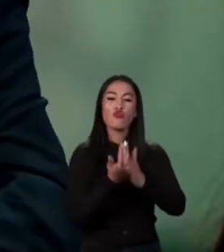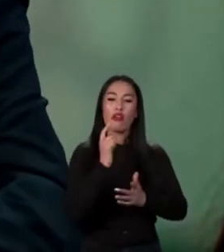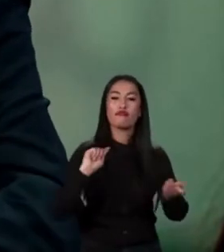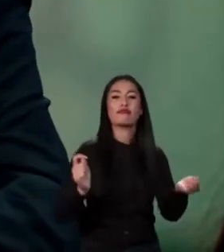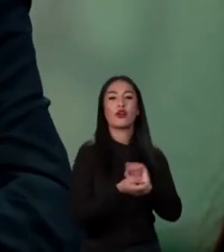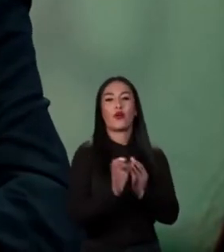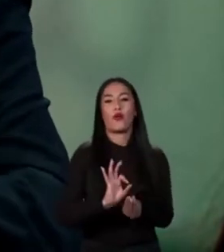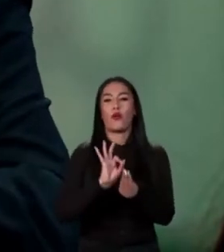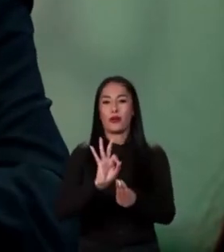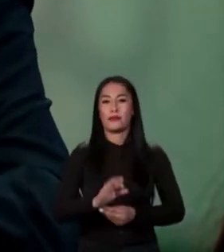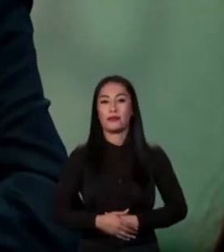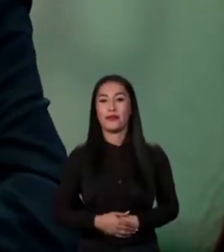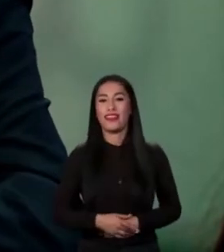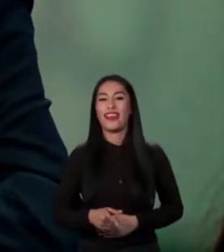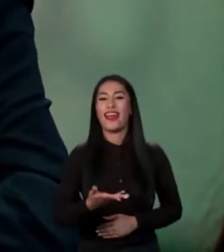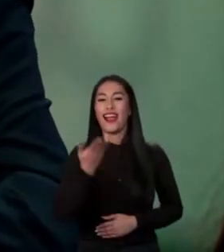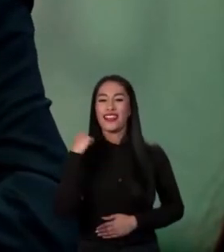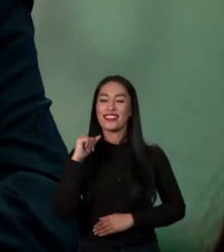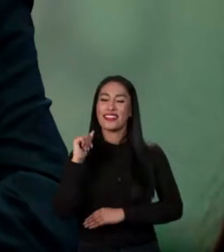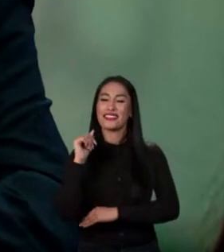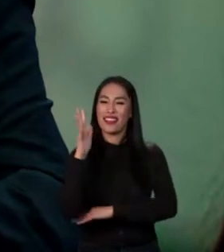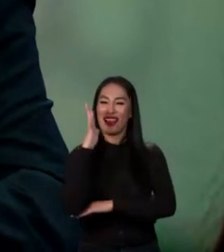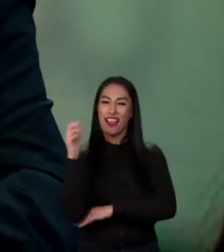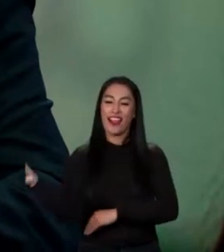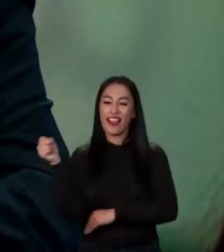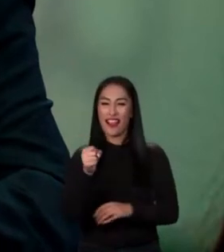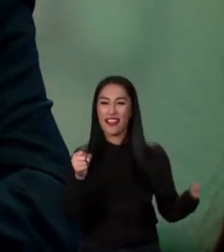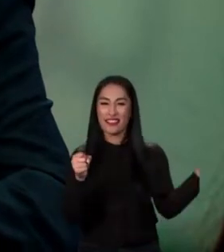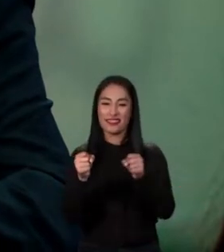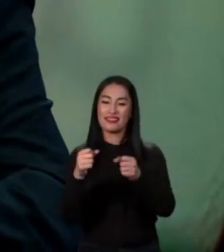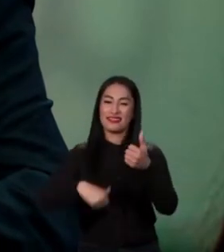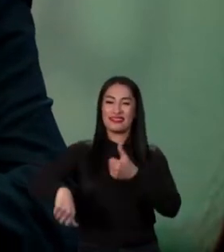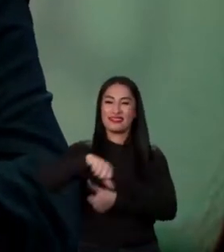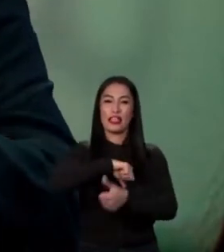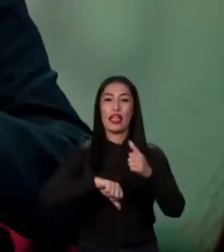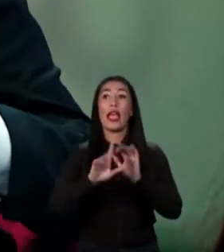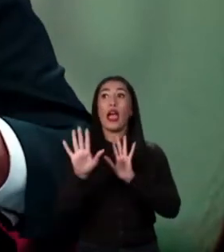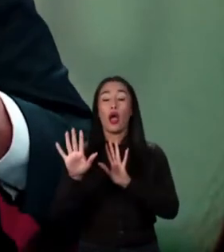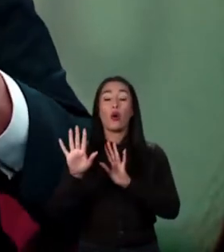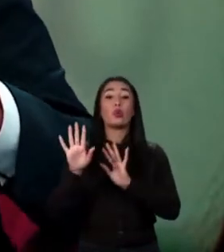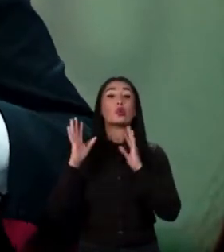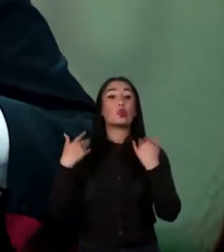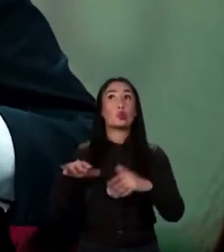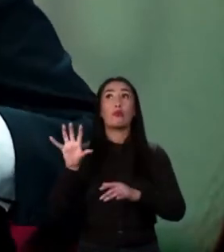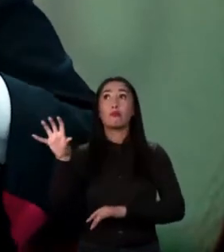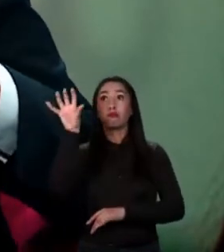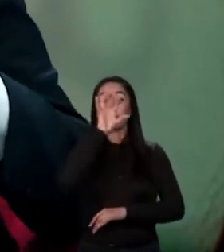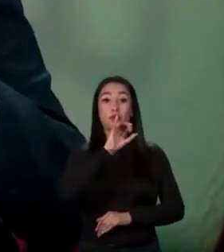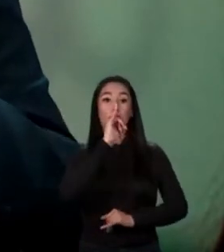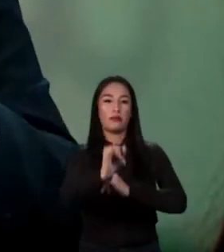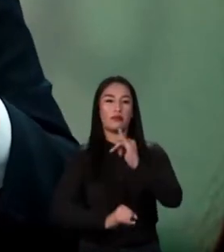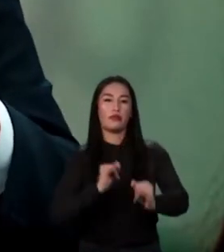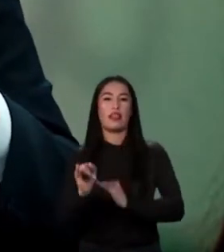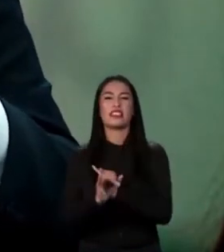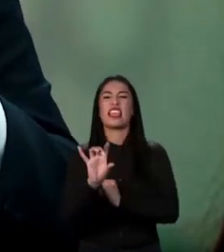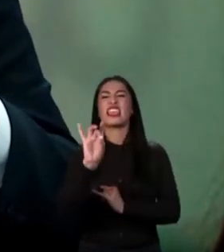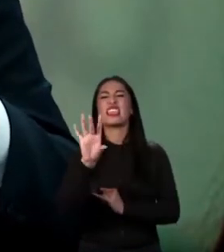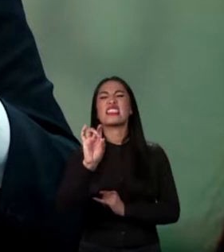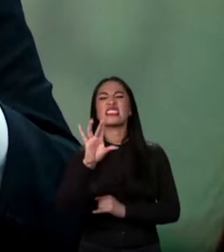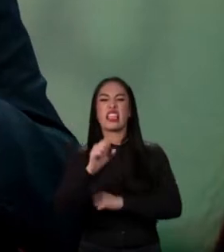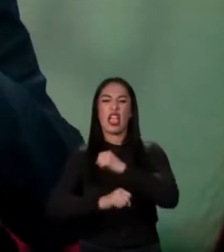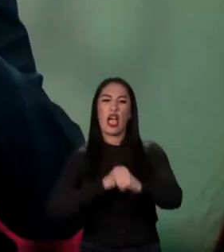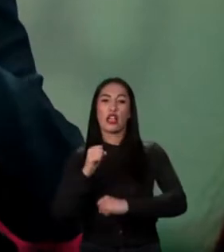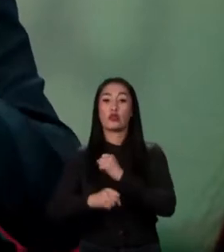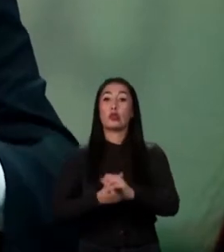nuestros antecesores en el marco internacional hemos tenido que hacer una apuesta desde hace 15 años no ha sido una apuesta